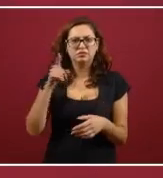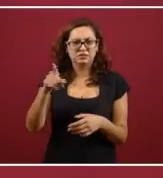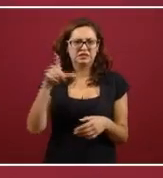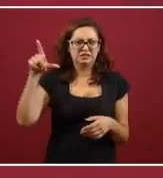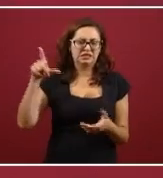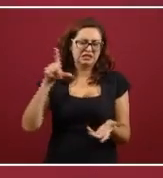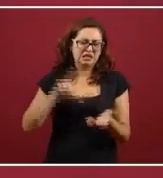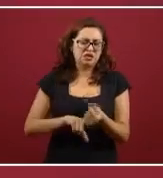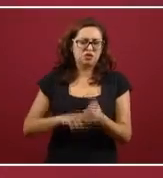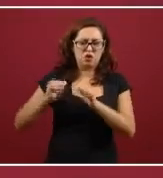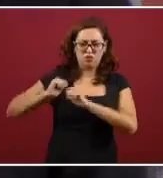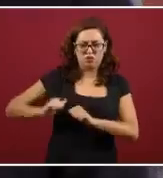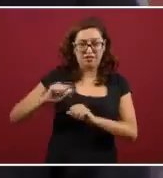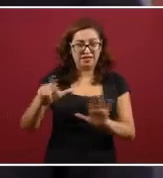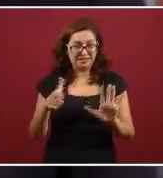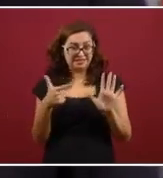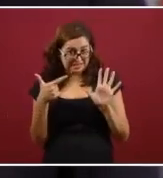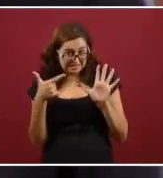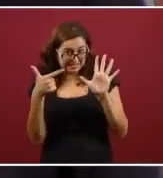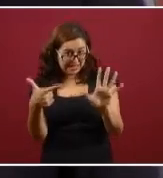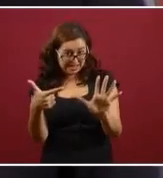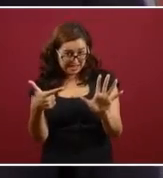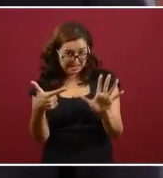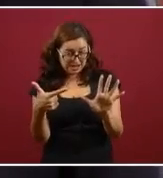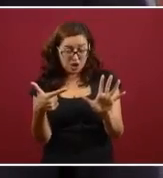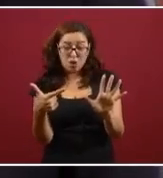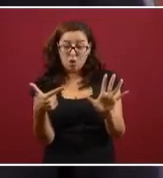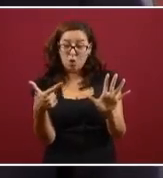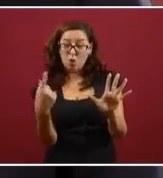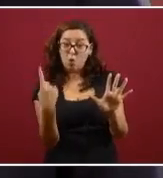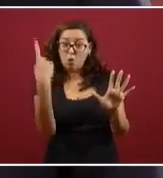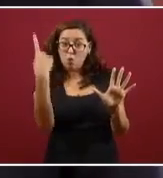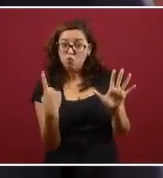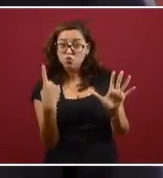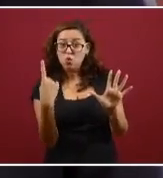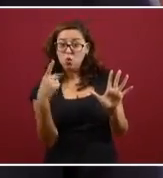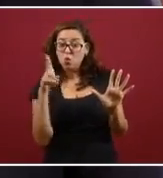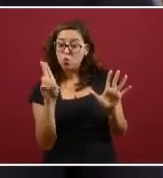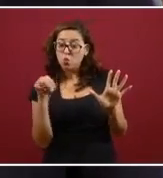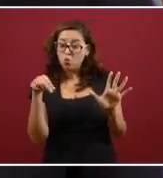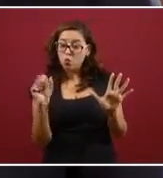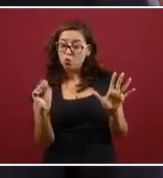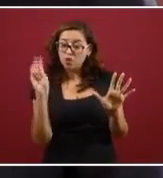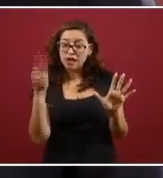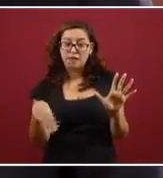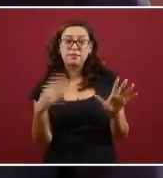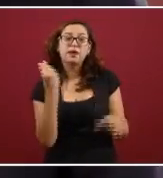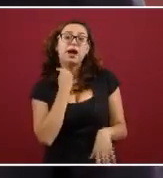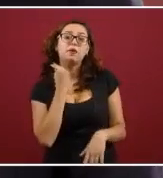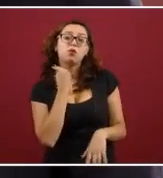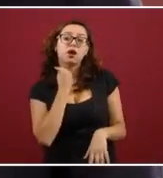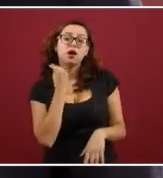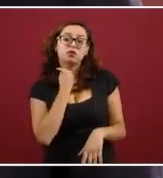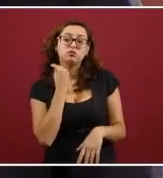vicegobernadores, uno era de la UNAM y es su abogado.